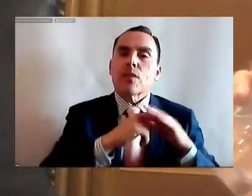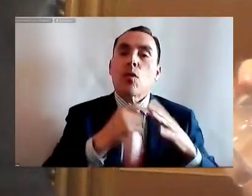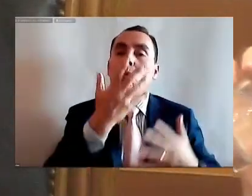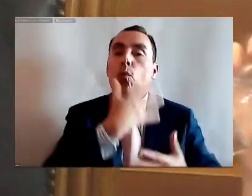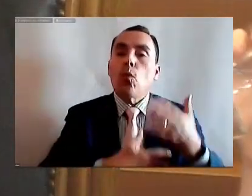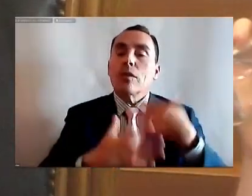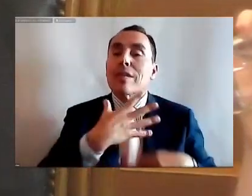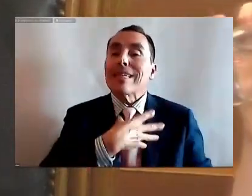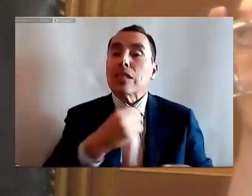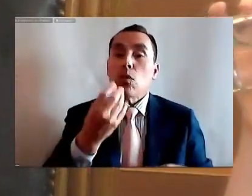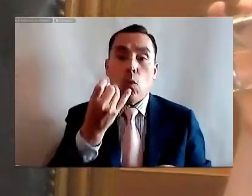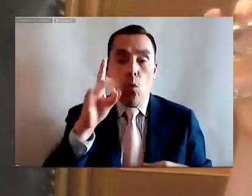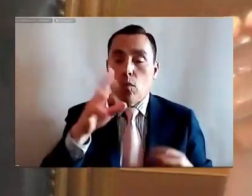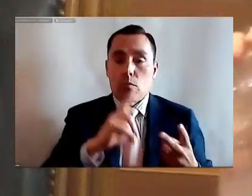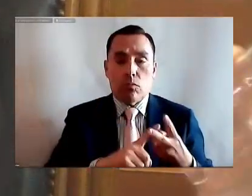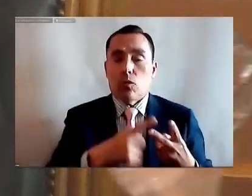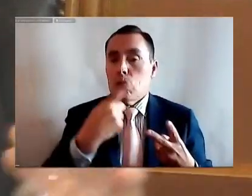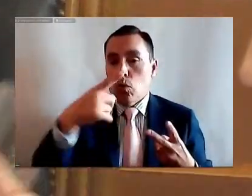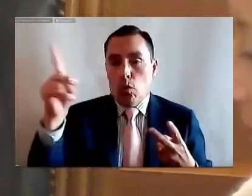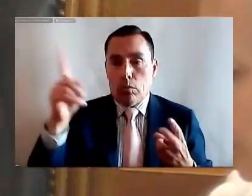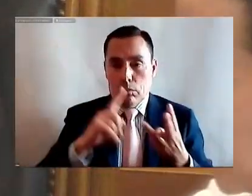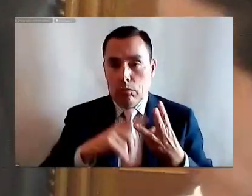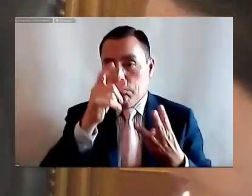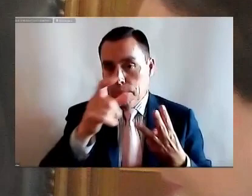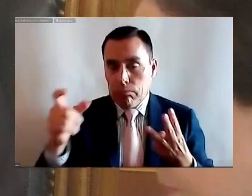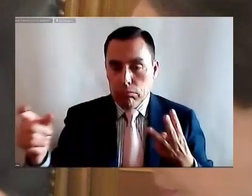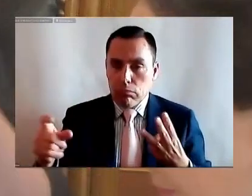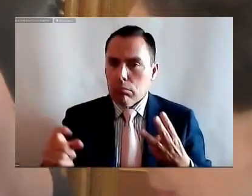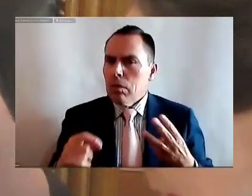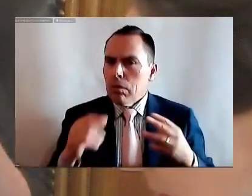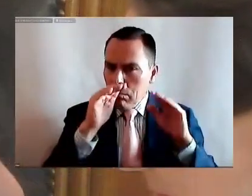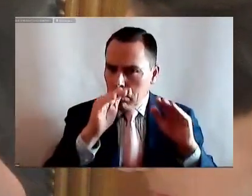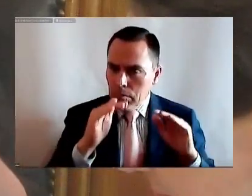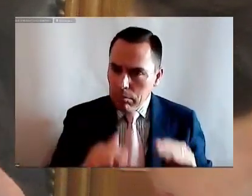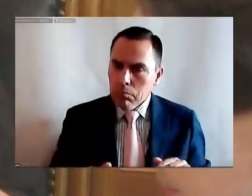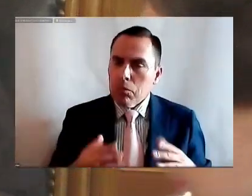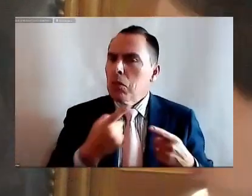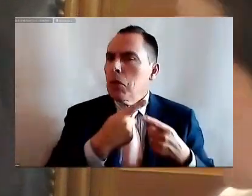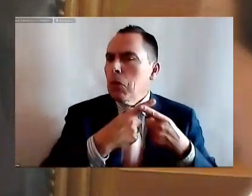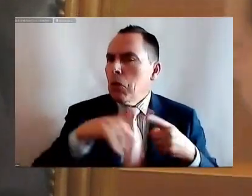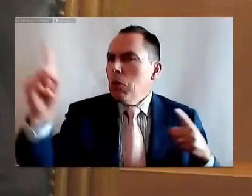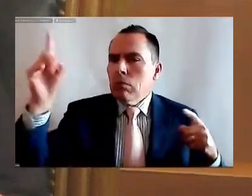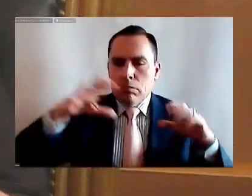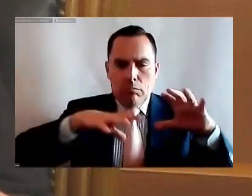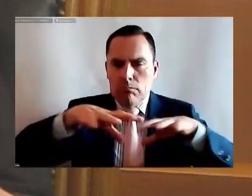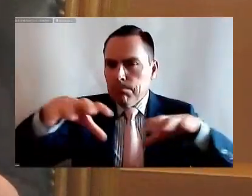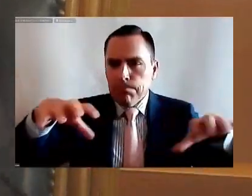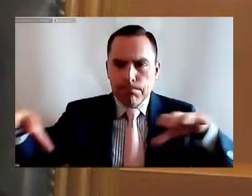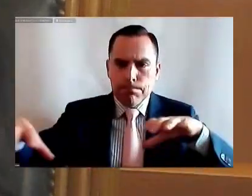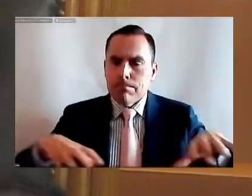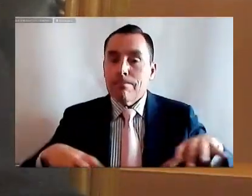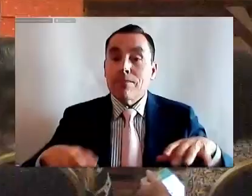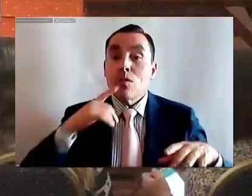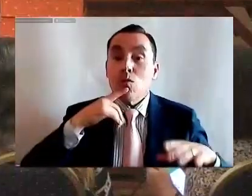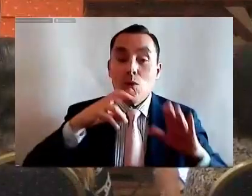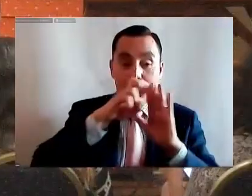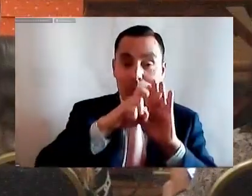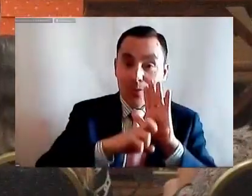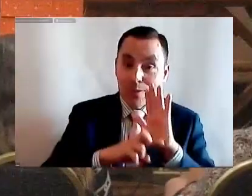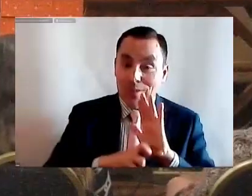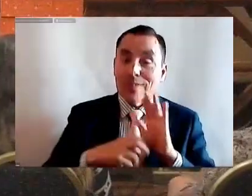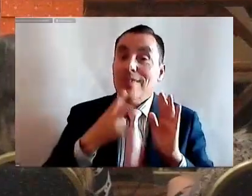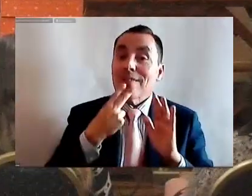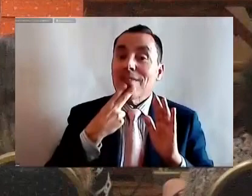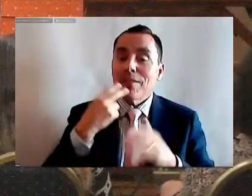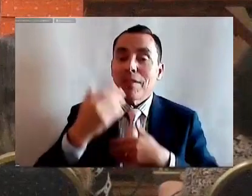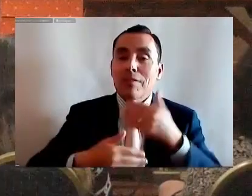cuidado de otros, o sea que y poder así llevar adelante los proyectos de vida que incluyen una dimensión